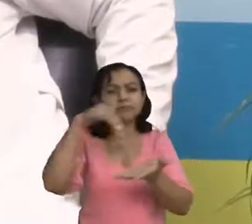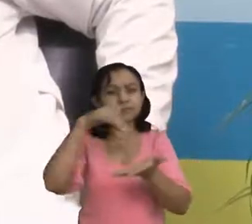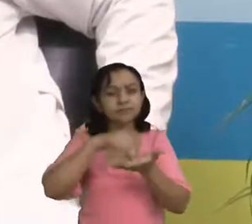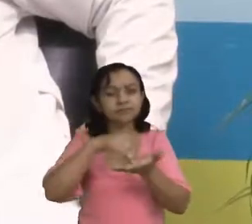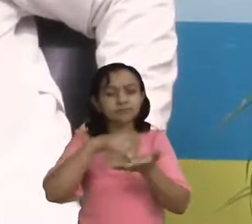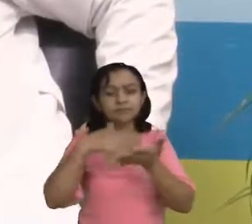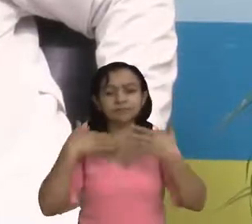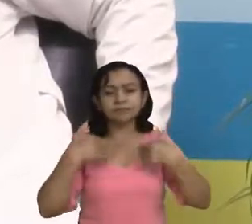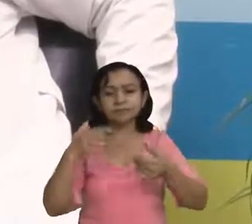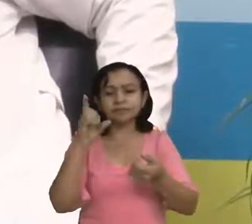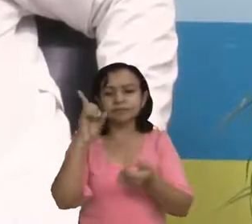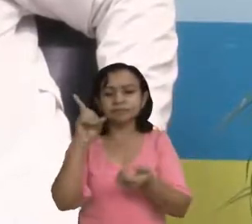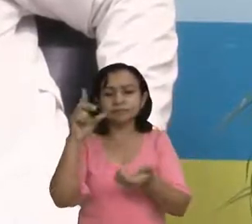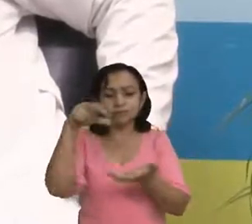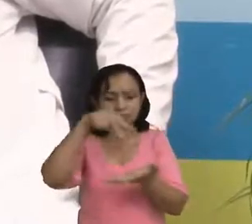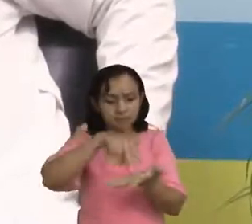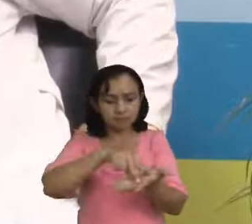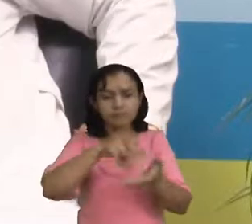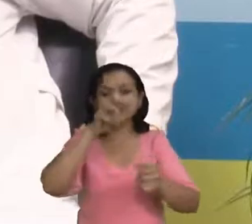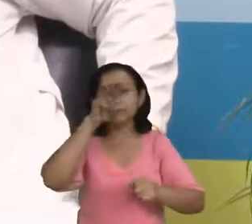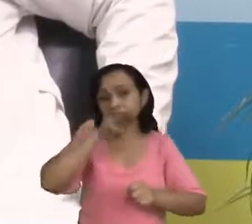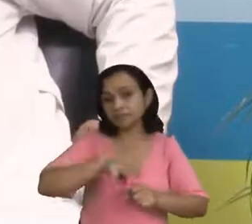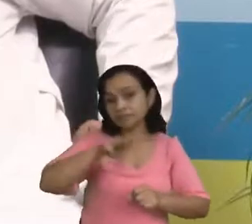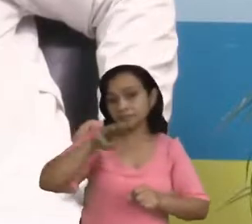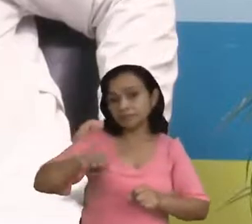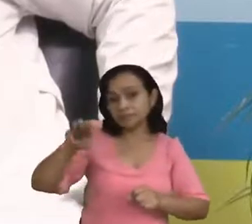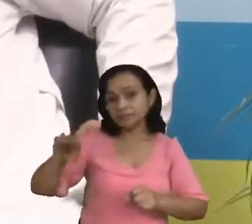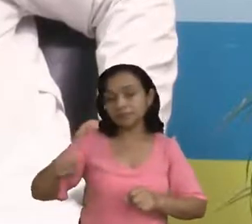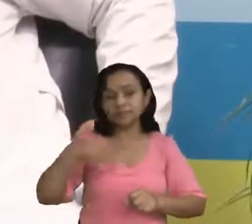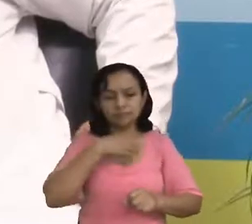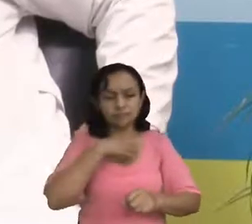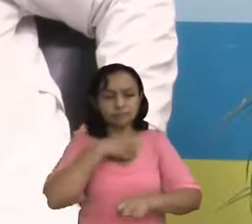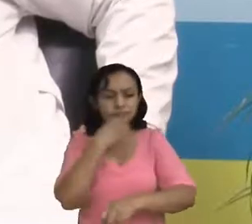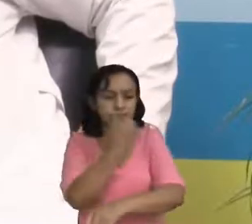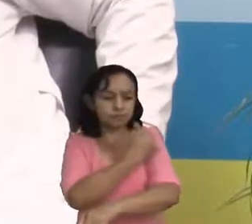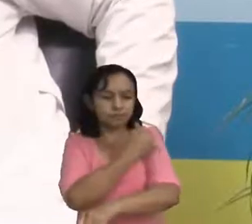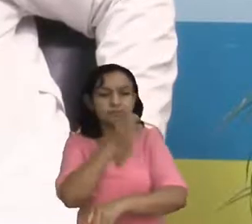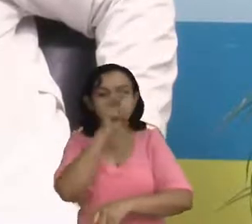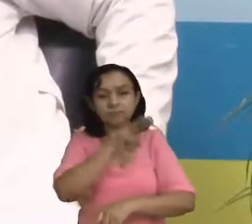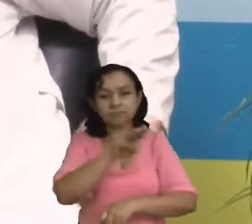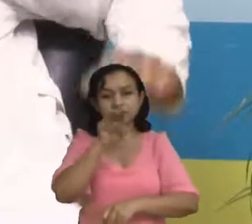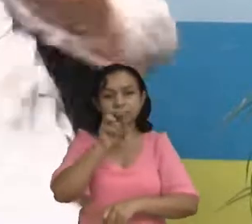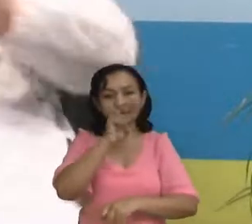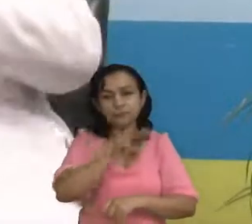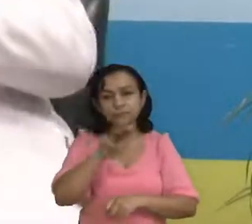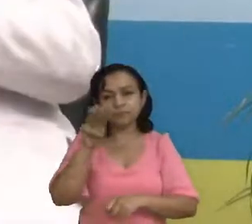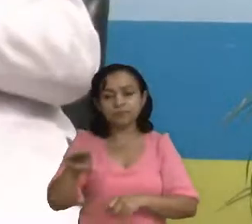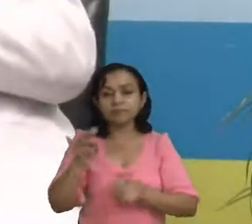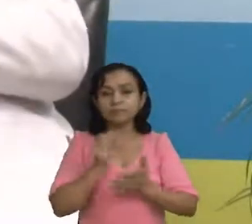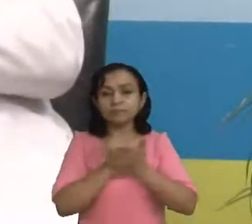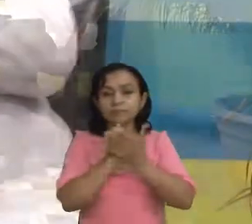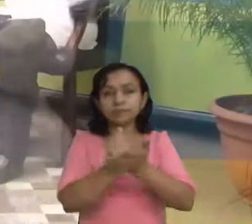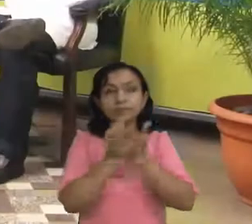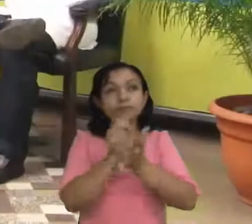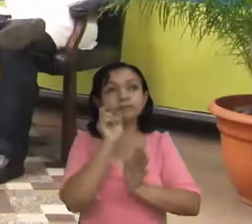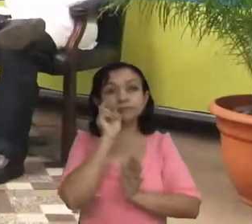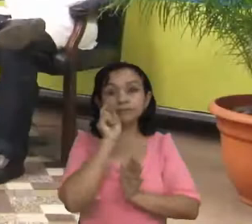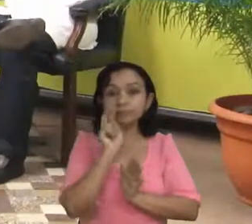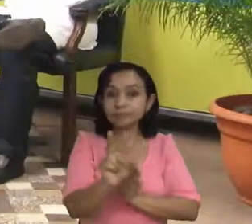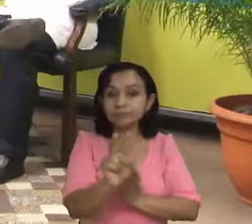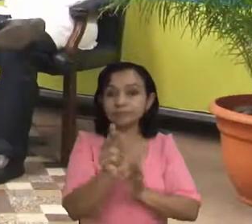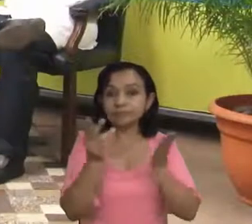DALI en Matagalpa, ¿verdad? En el propio hospital de Matagalpa, incluso sí, en otras unidades de Matagalpa. Esto ayuda a la detección temprana. Entonces, ¿qué